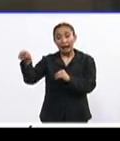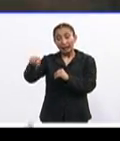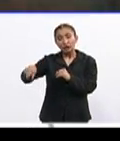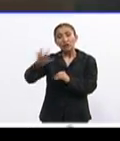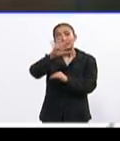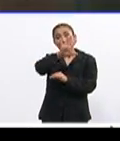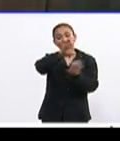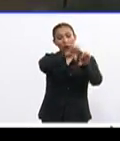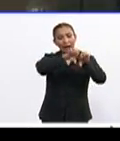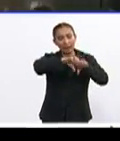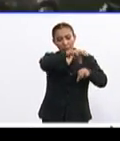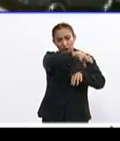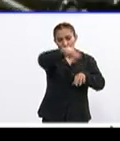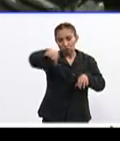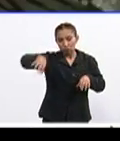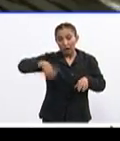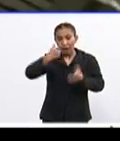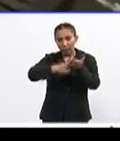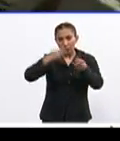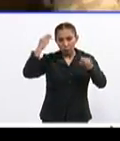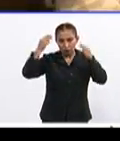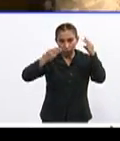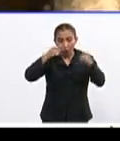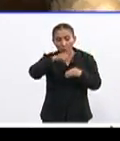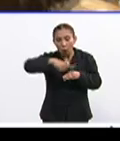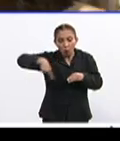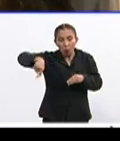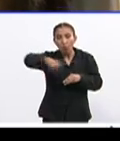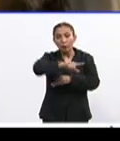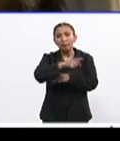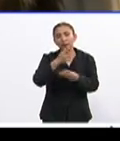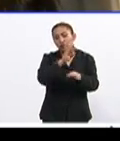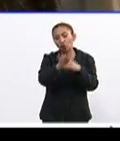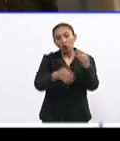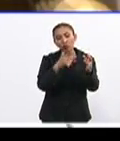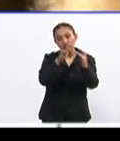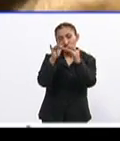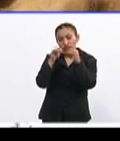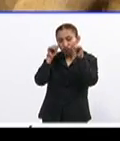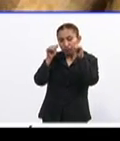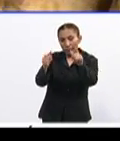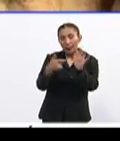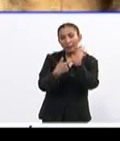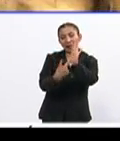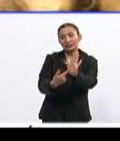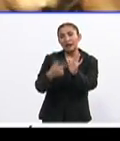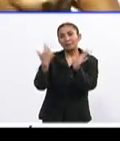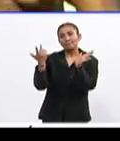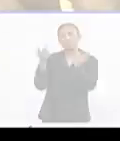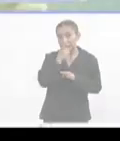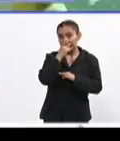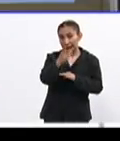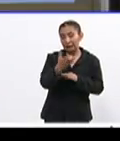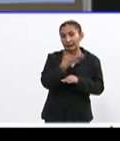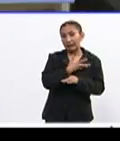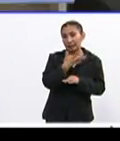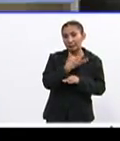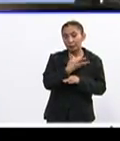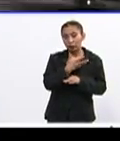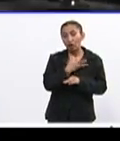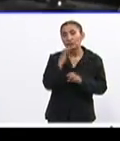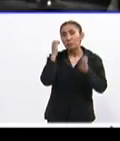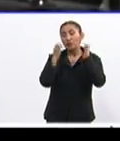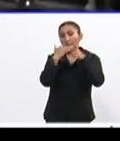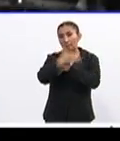son 5 equipos diferentes en el museo que pues todos están enfocados a presentar estos diferentes temas. Tenemos